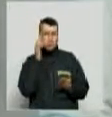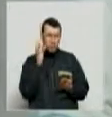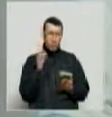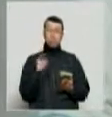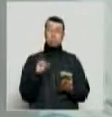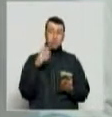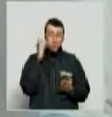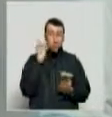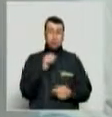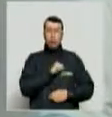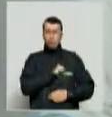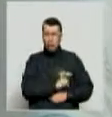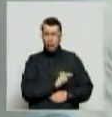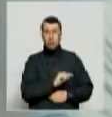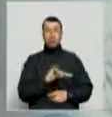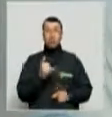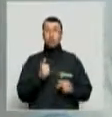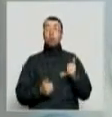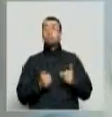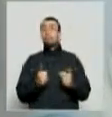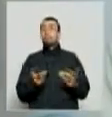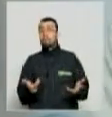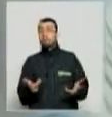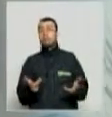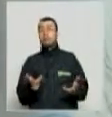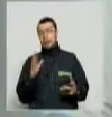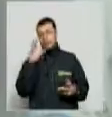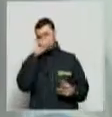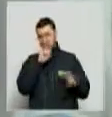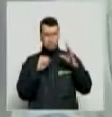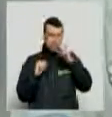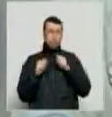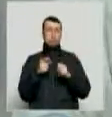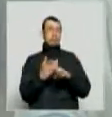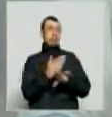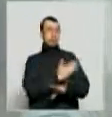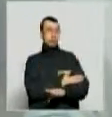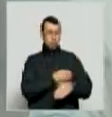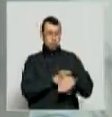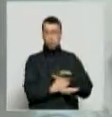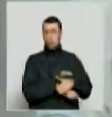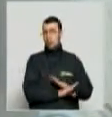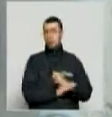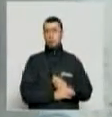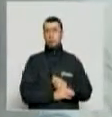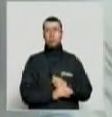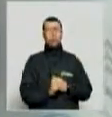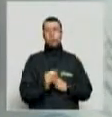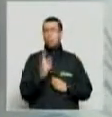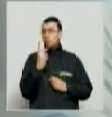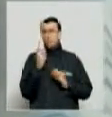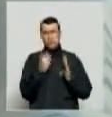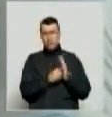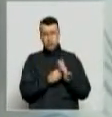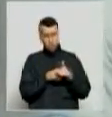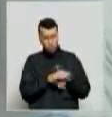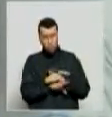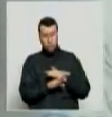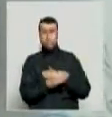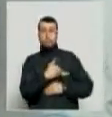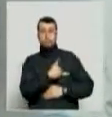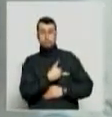está presentando o no una angina de pecho o un infarto agudo del miocardio. Por eso todos debemos tener por lo menos una vez en la vida este examen